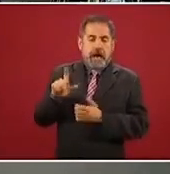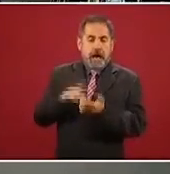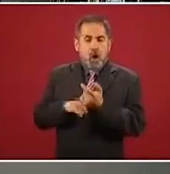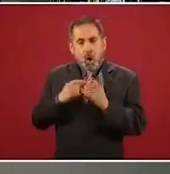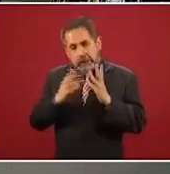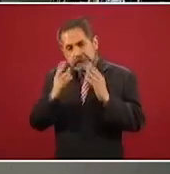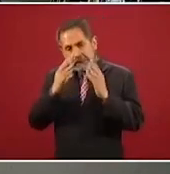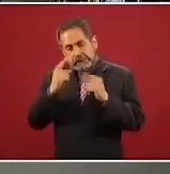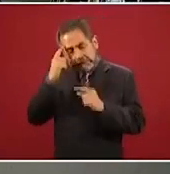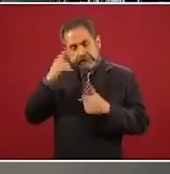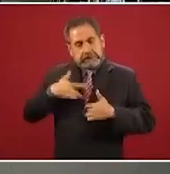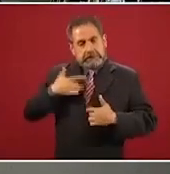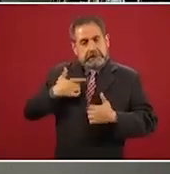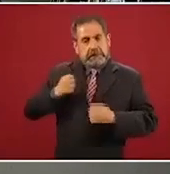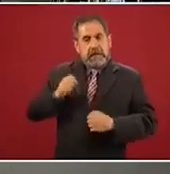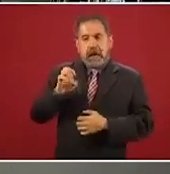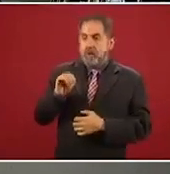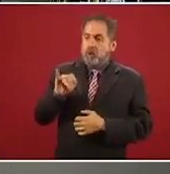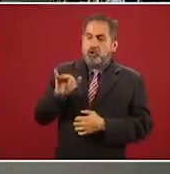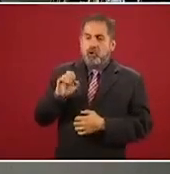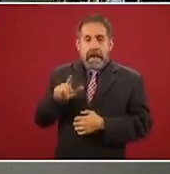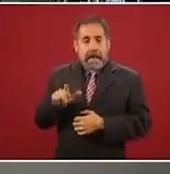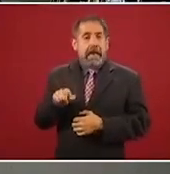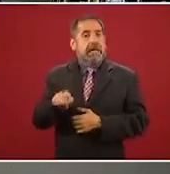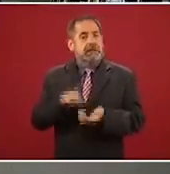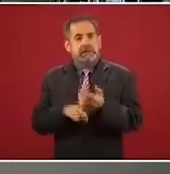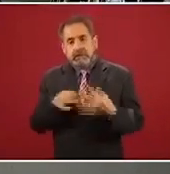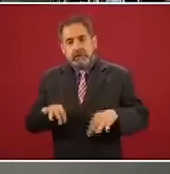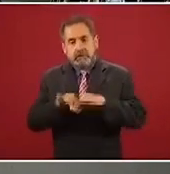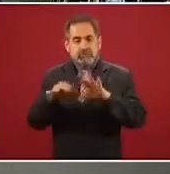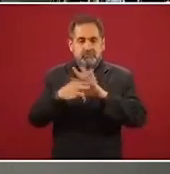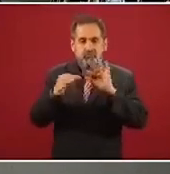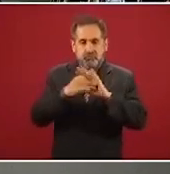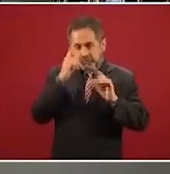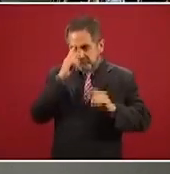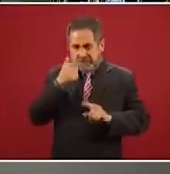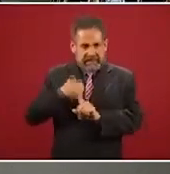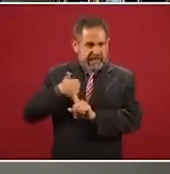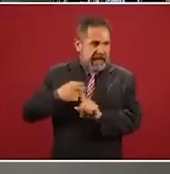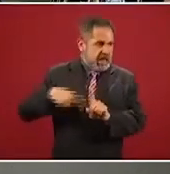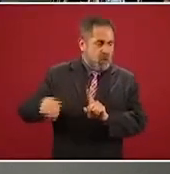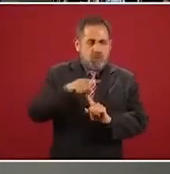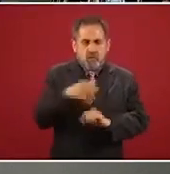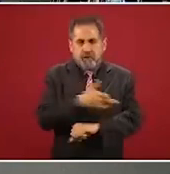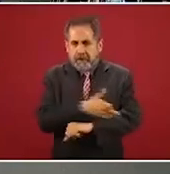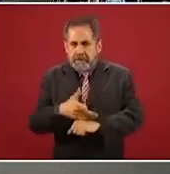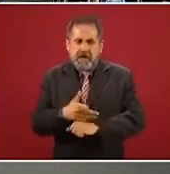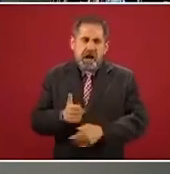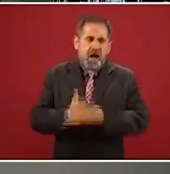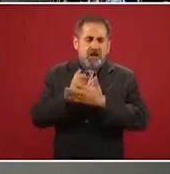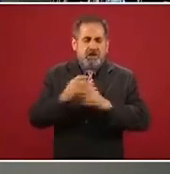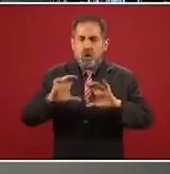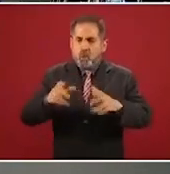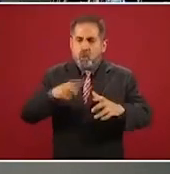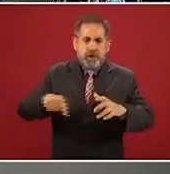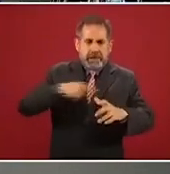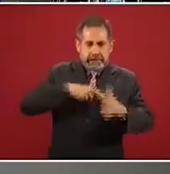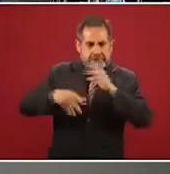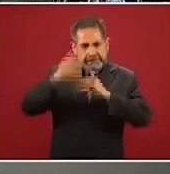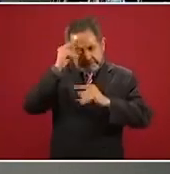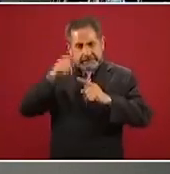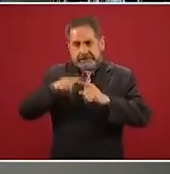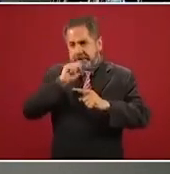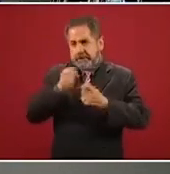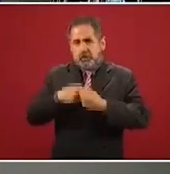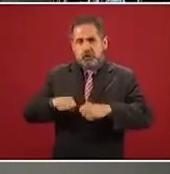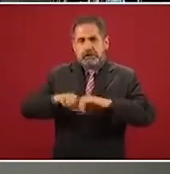emocional juega un papel crucial en el desarrollo de los individuos, de sus familias, de las comunidades y de la sociedad en su